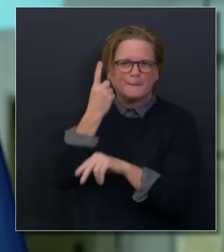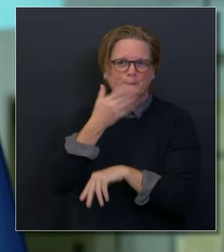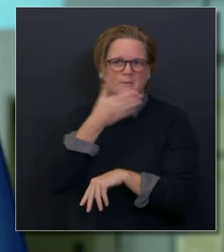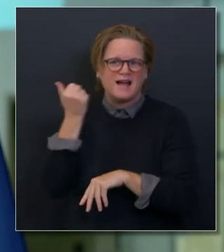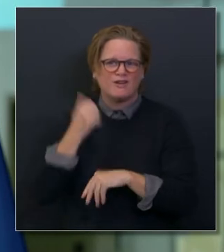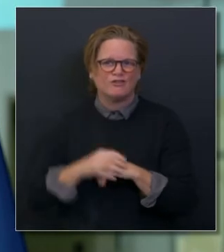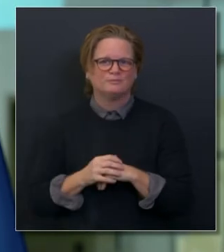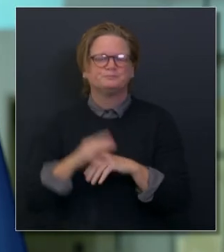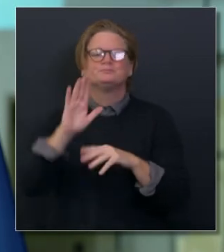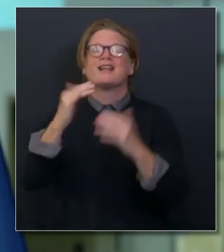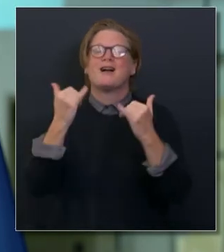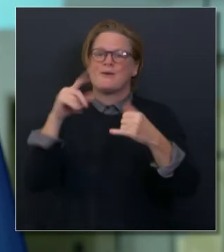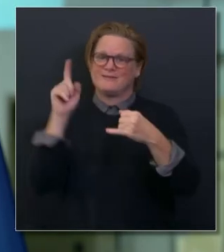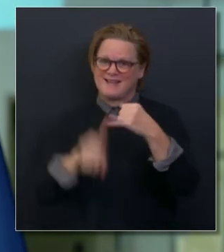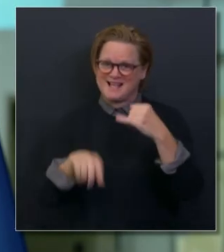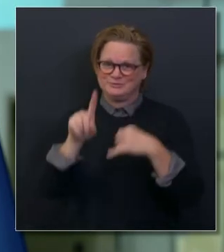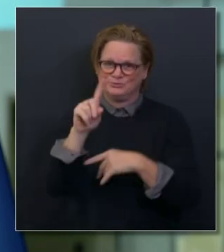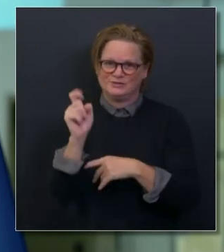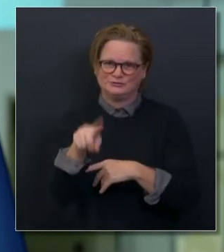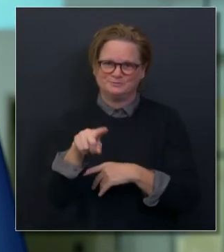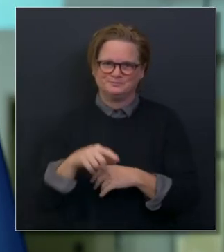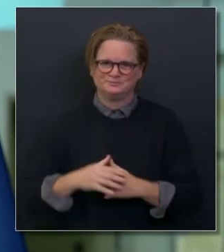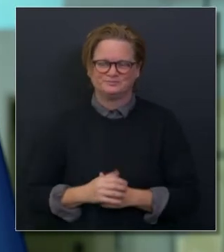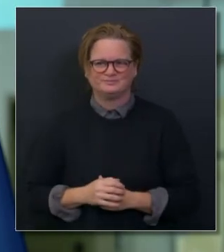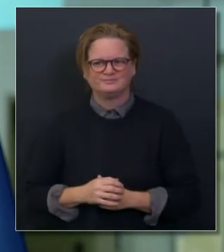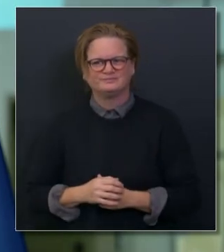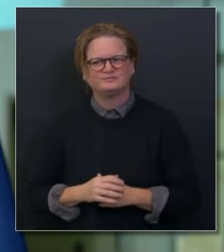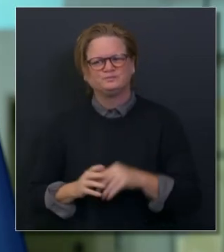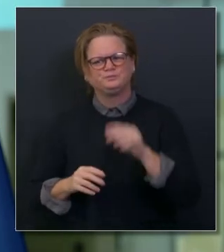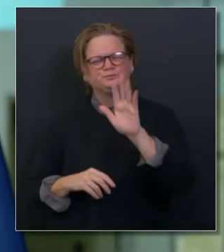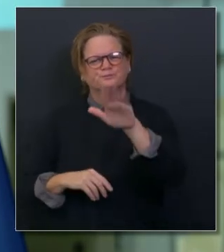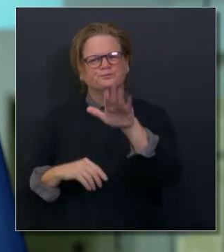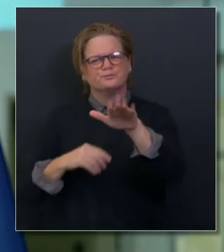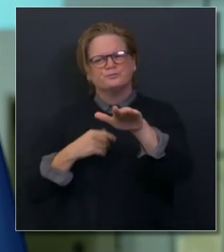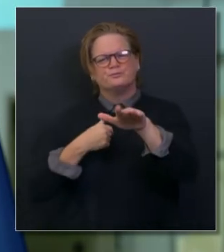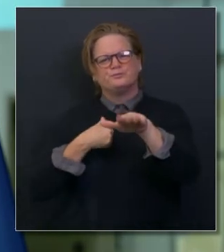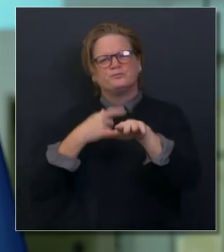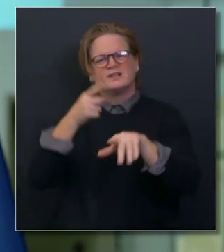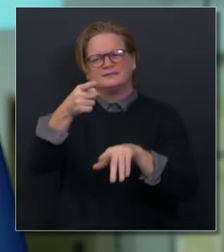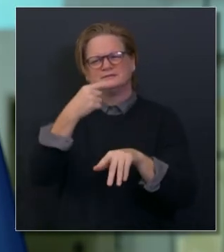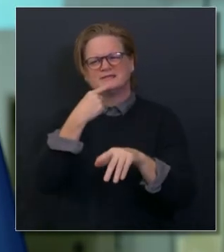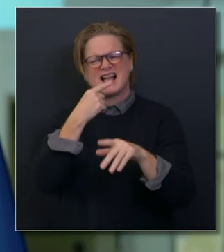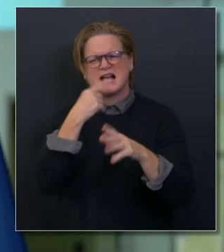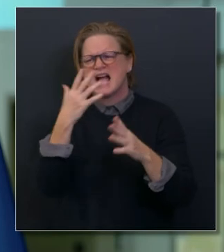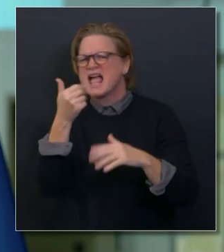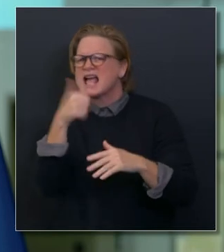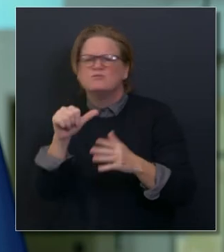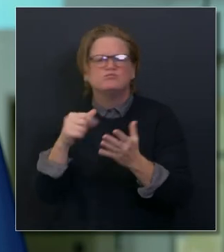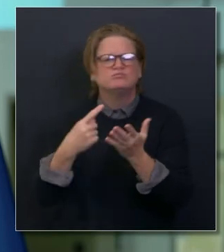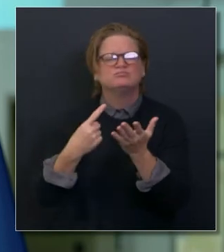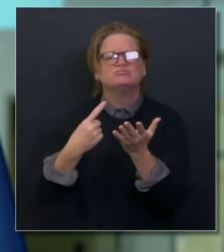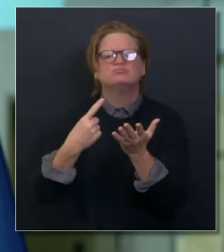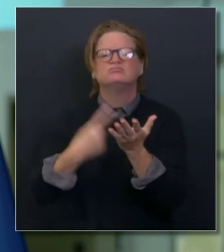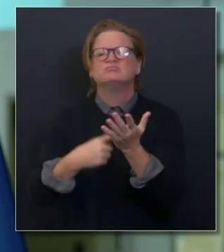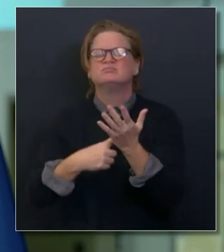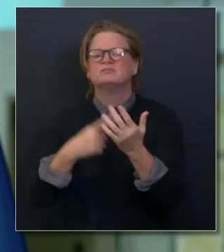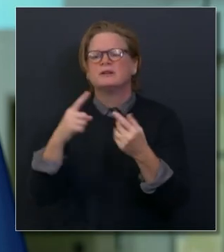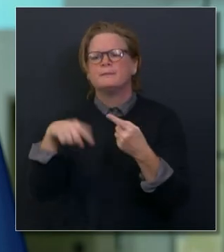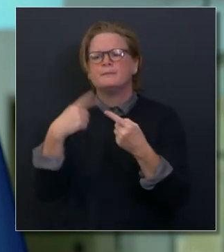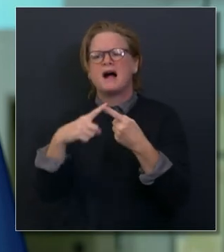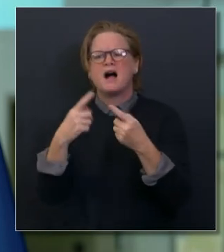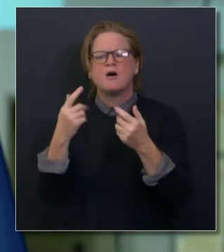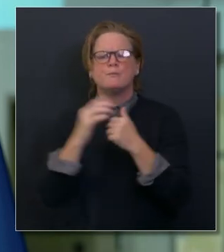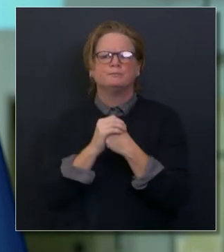Un seguimiento al personal hospitalario, especialmente a petición de California. Se ha hablado acerca